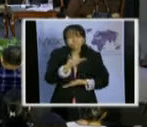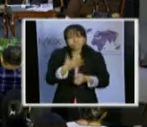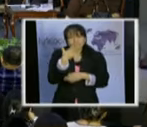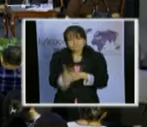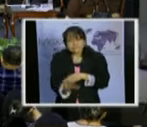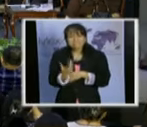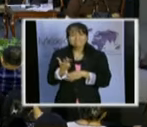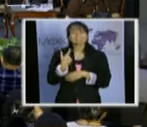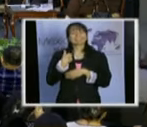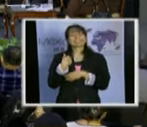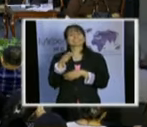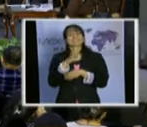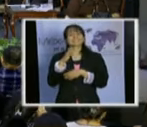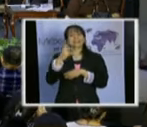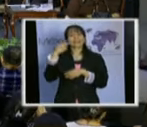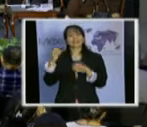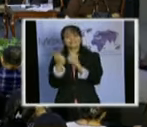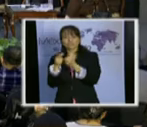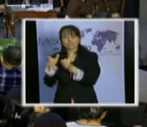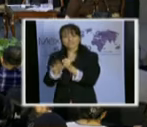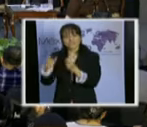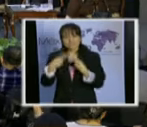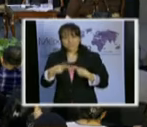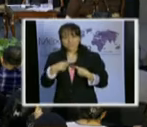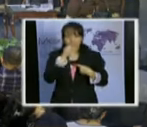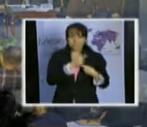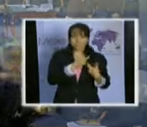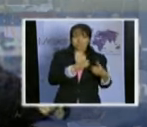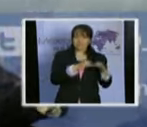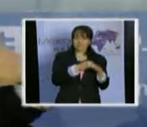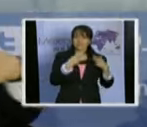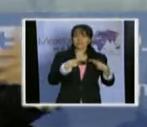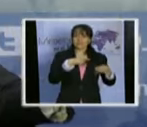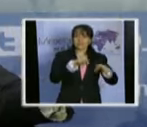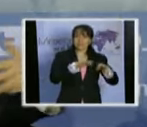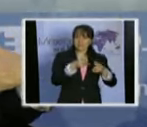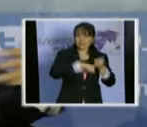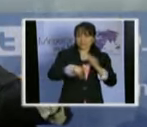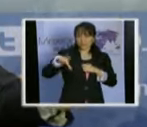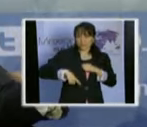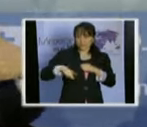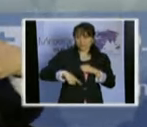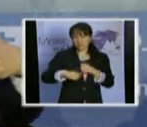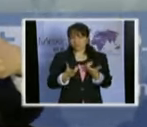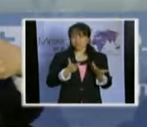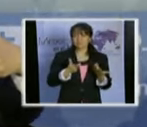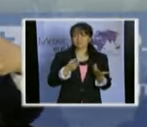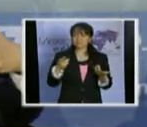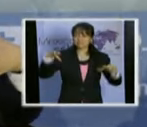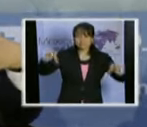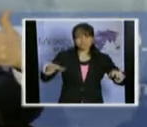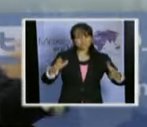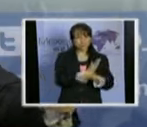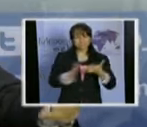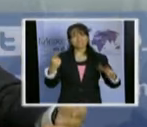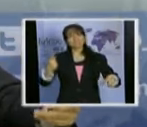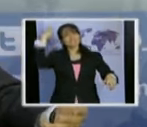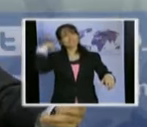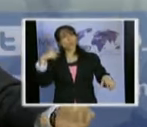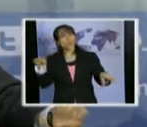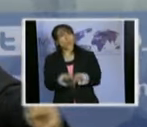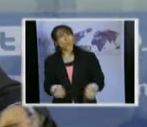todos, sociedad civil y administración, fue cómo acercarnos, cómo acercar a la sociedad civil, pero también cómo acercar a